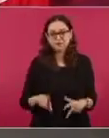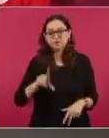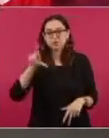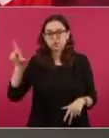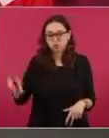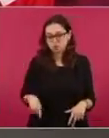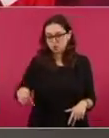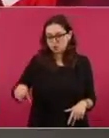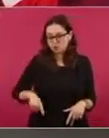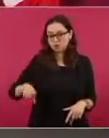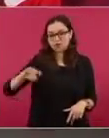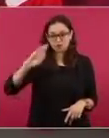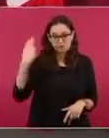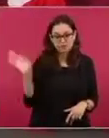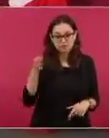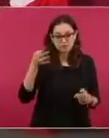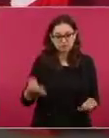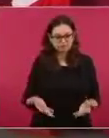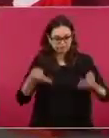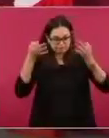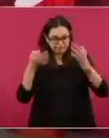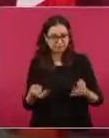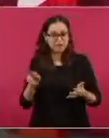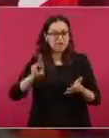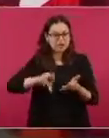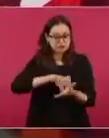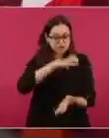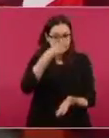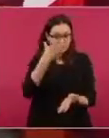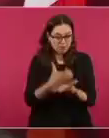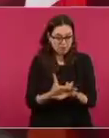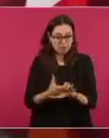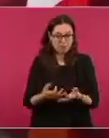republicano federal, la primera república federal,